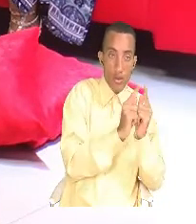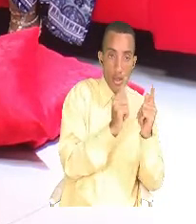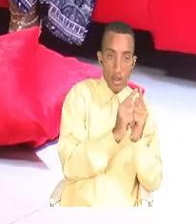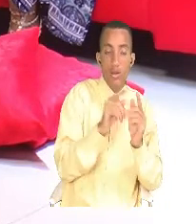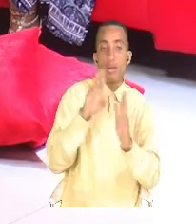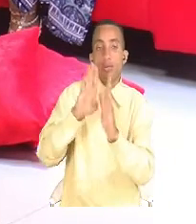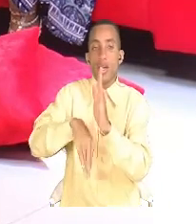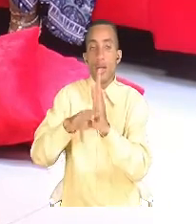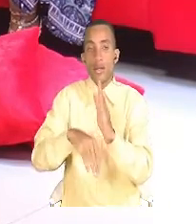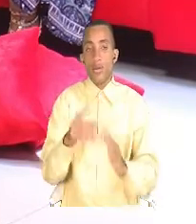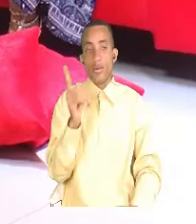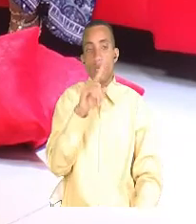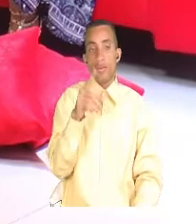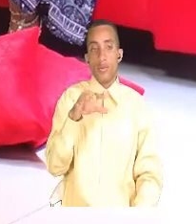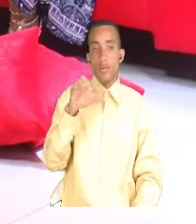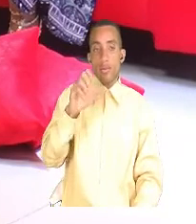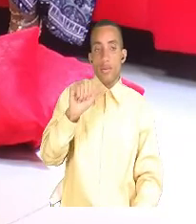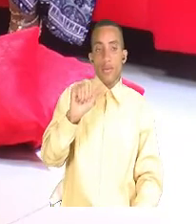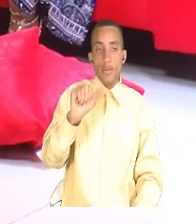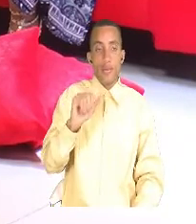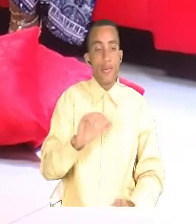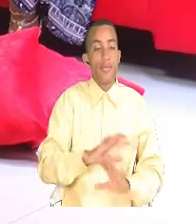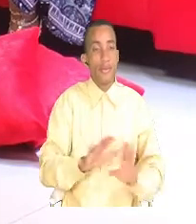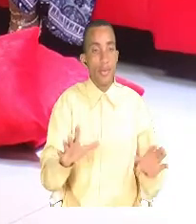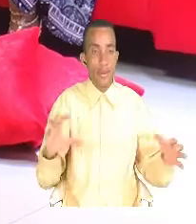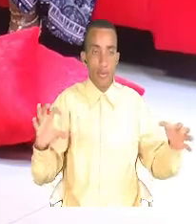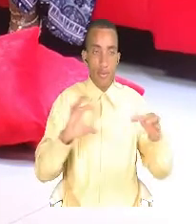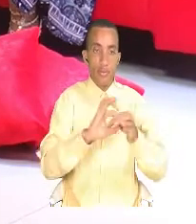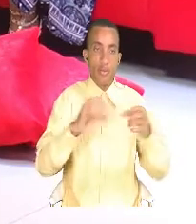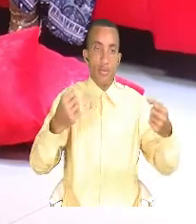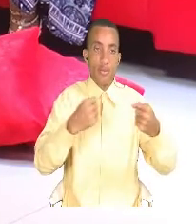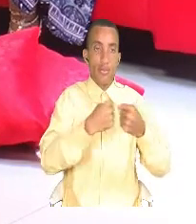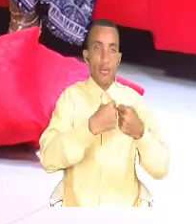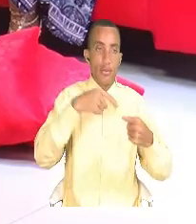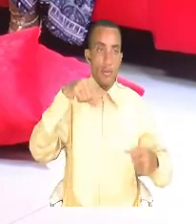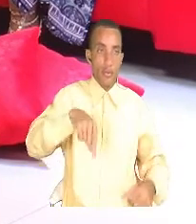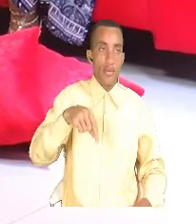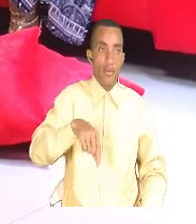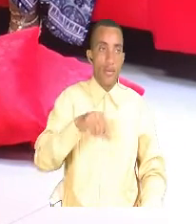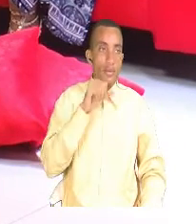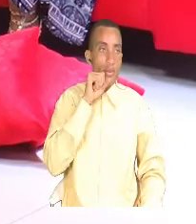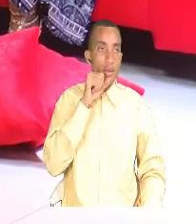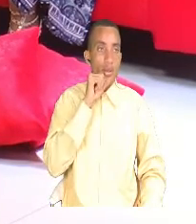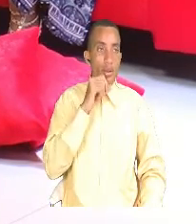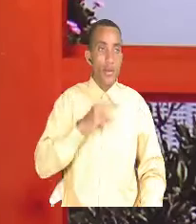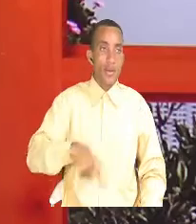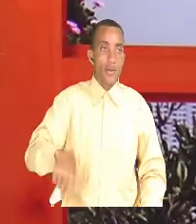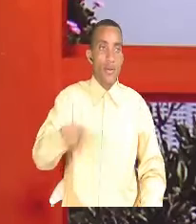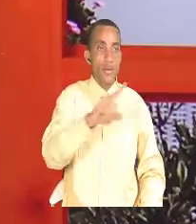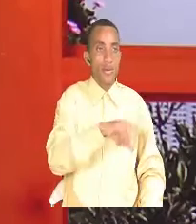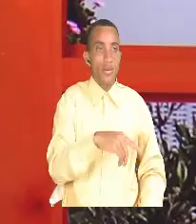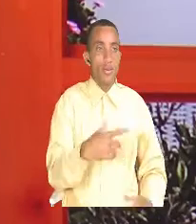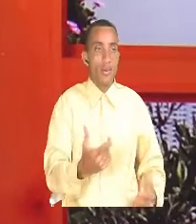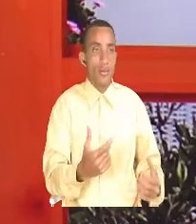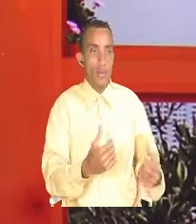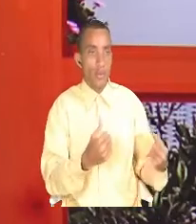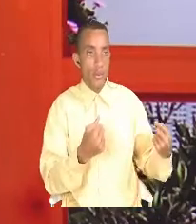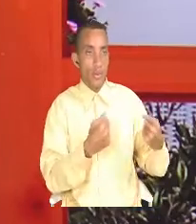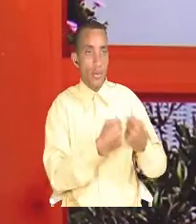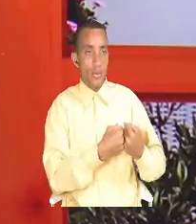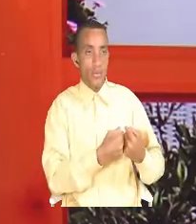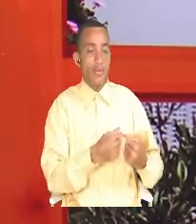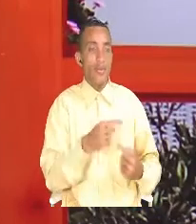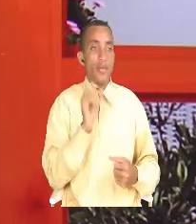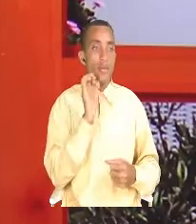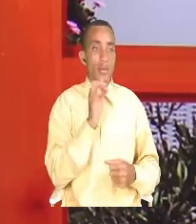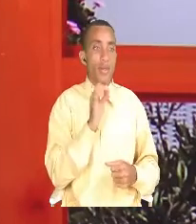centros de Cofenalco y la idea es que se consolide la alianza también en Barranca. Ellos van a ser nuestro spa consentido, como lo han